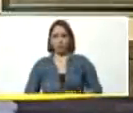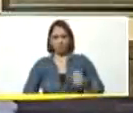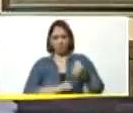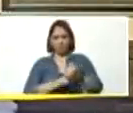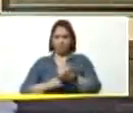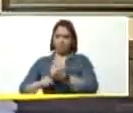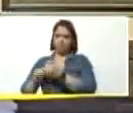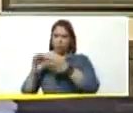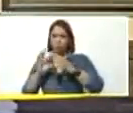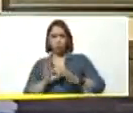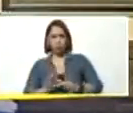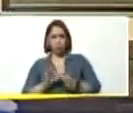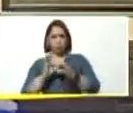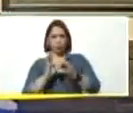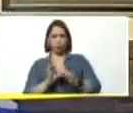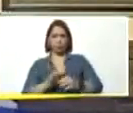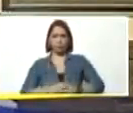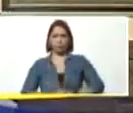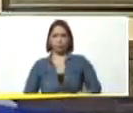de unión,